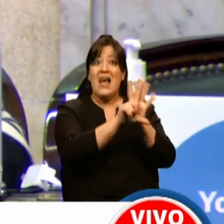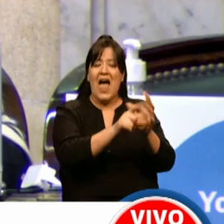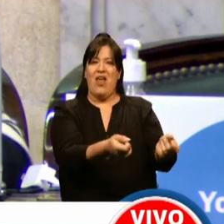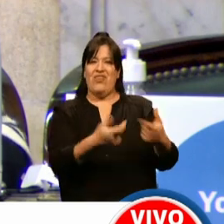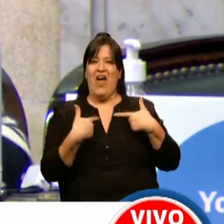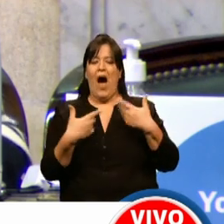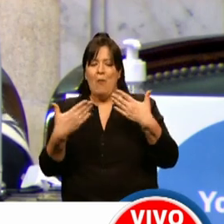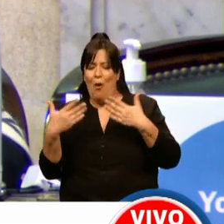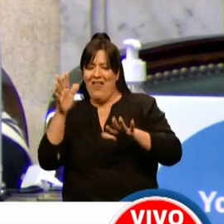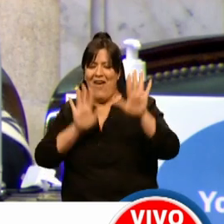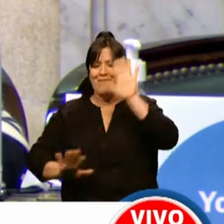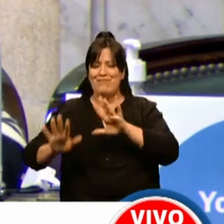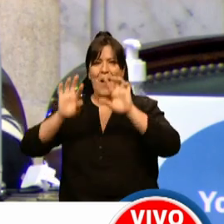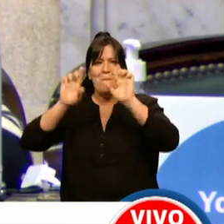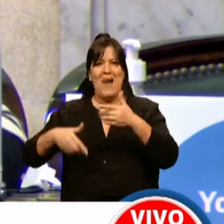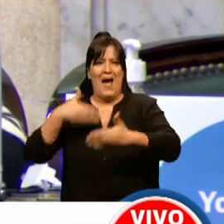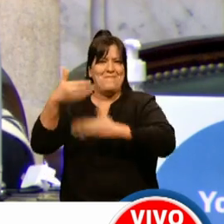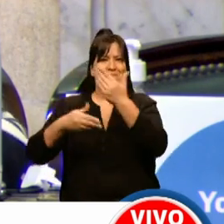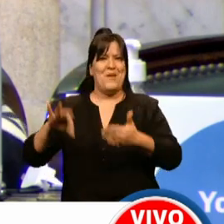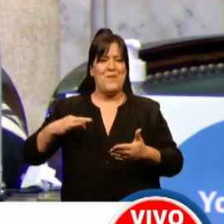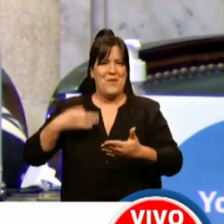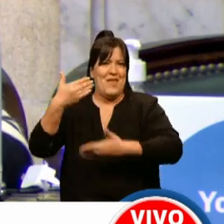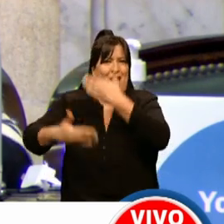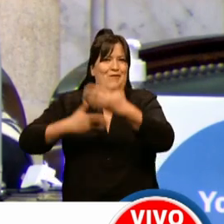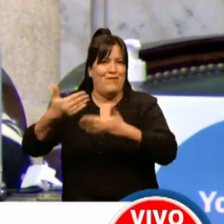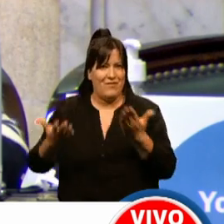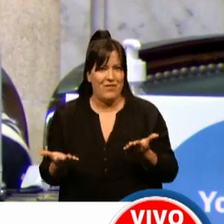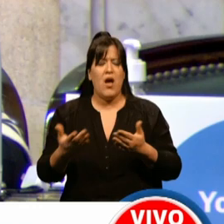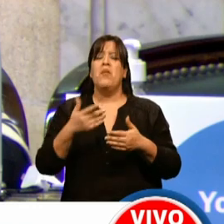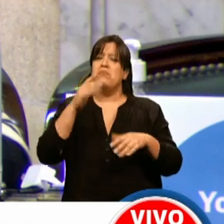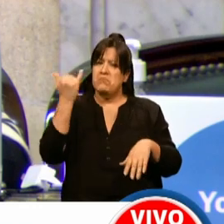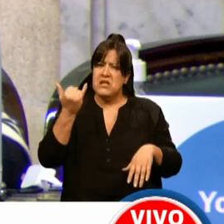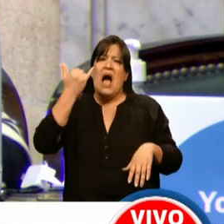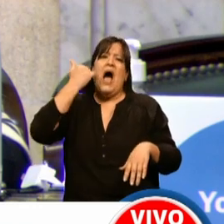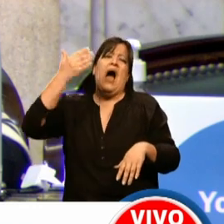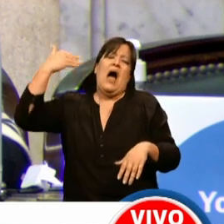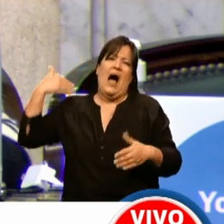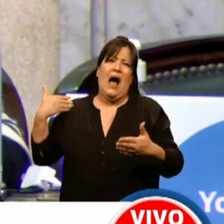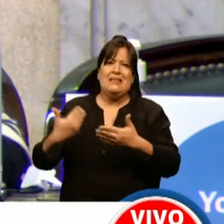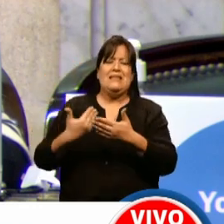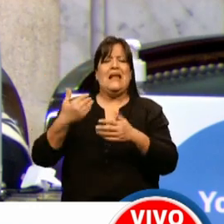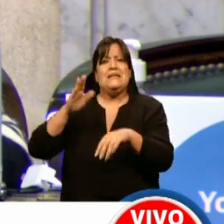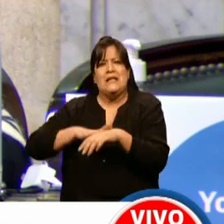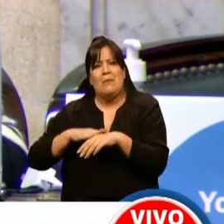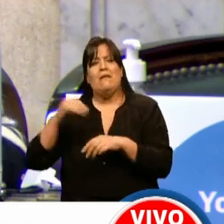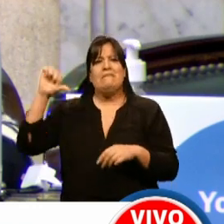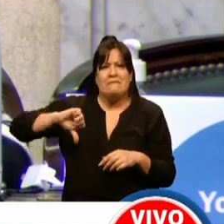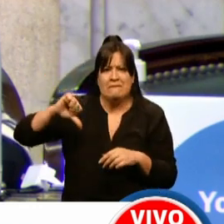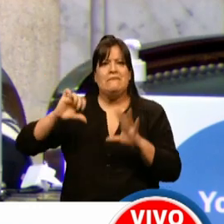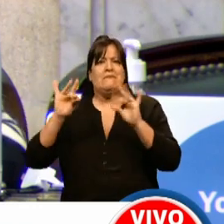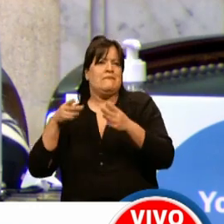por lo cual más allá de todo este tiempo que no se ha podido implementar algo que es clave